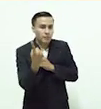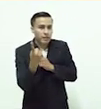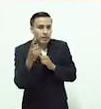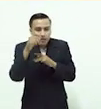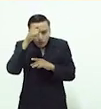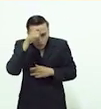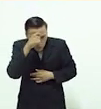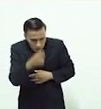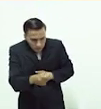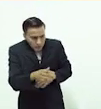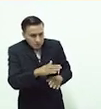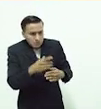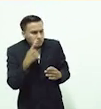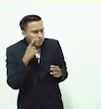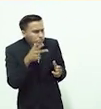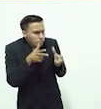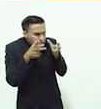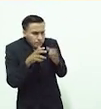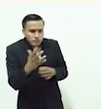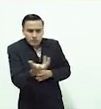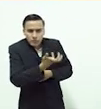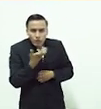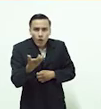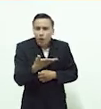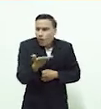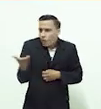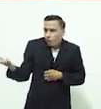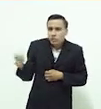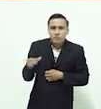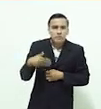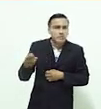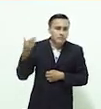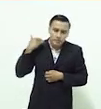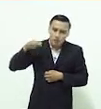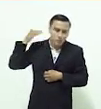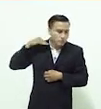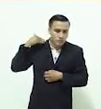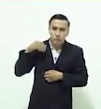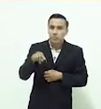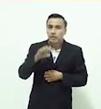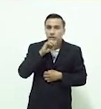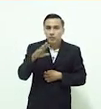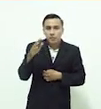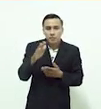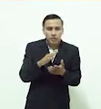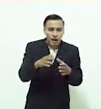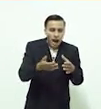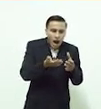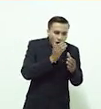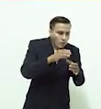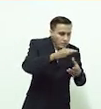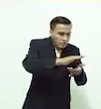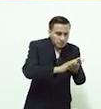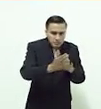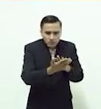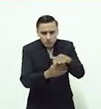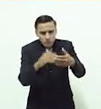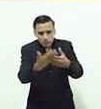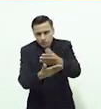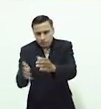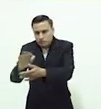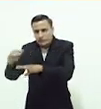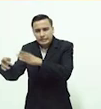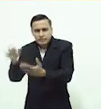observan muchas otras cosas por tradición, como purificar los vasos, las jarras y las ollas. Jesús